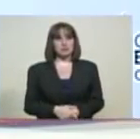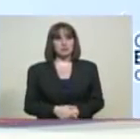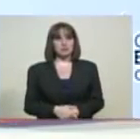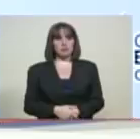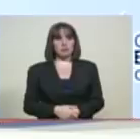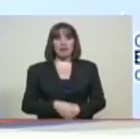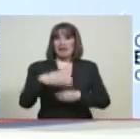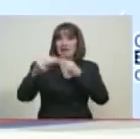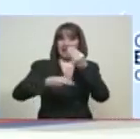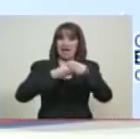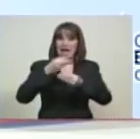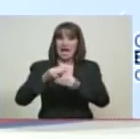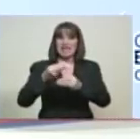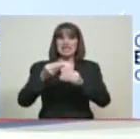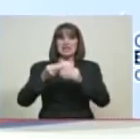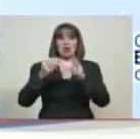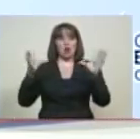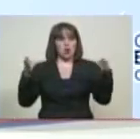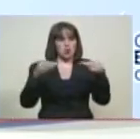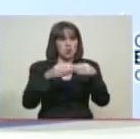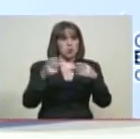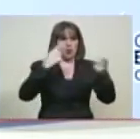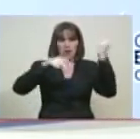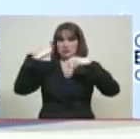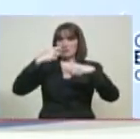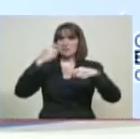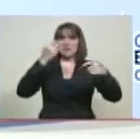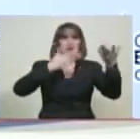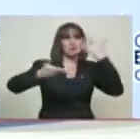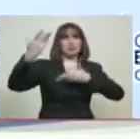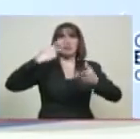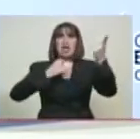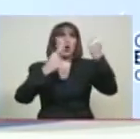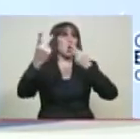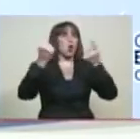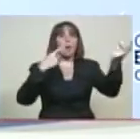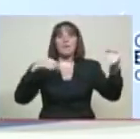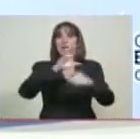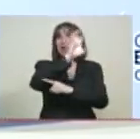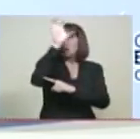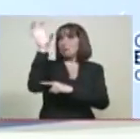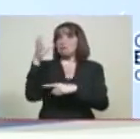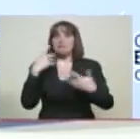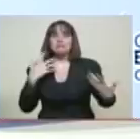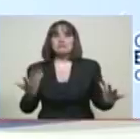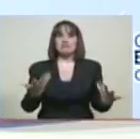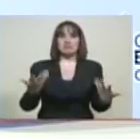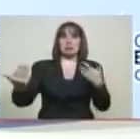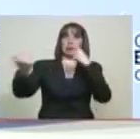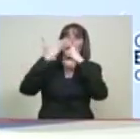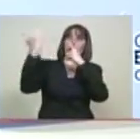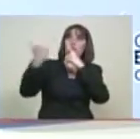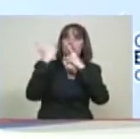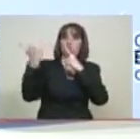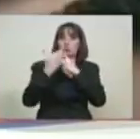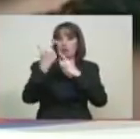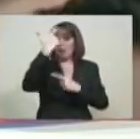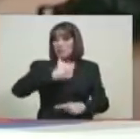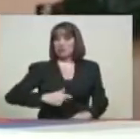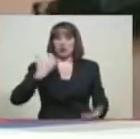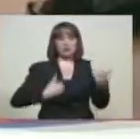que se pretenden contra el comercio la finanza en la economía de nuestro país que hacen sufrir a los venezolanos si lo hacen